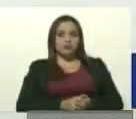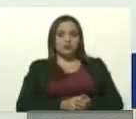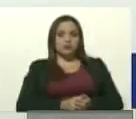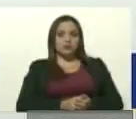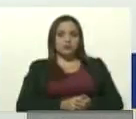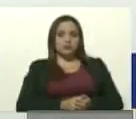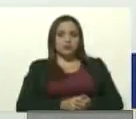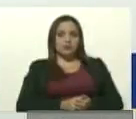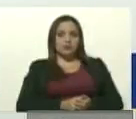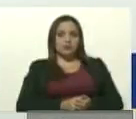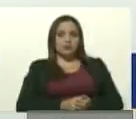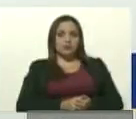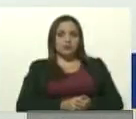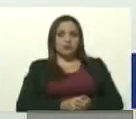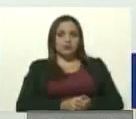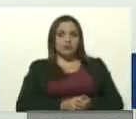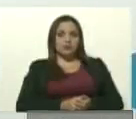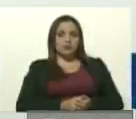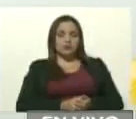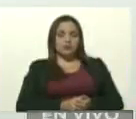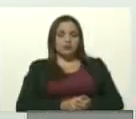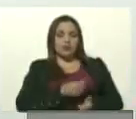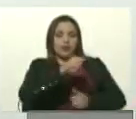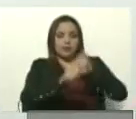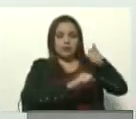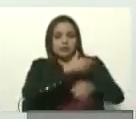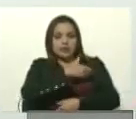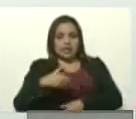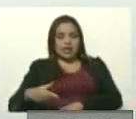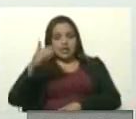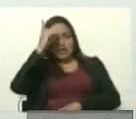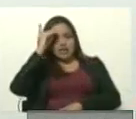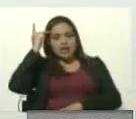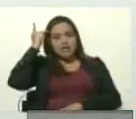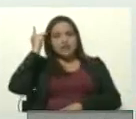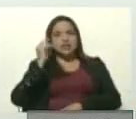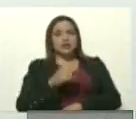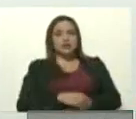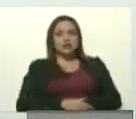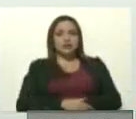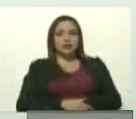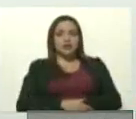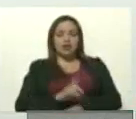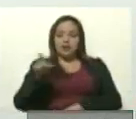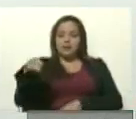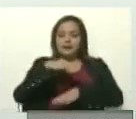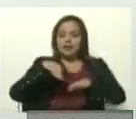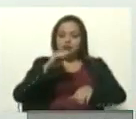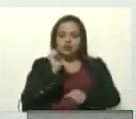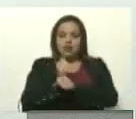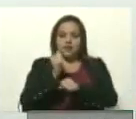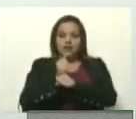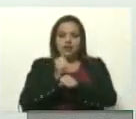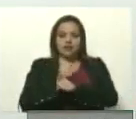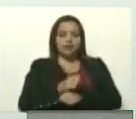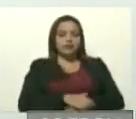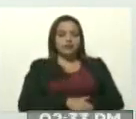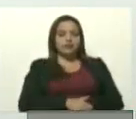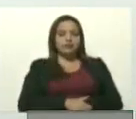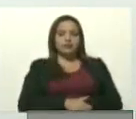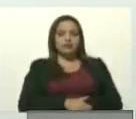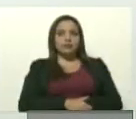Estimada señora vicepresidenta ejecutiva Delcy Rodríguez, señor ministro de Trabajo José Ramón